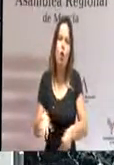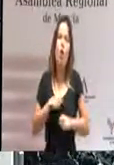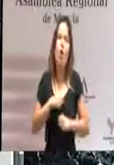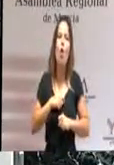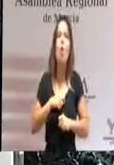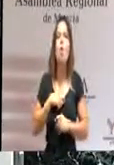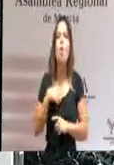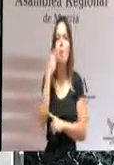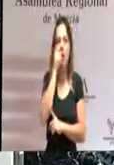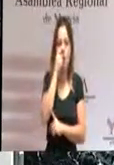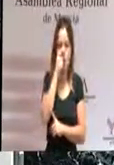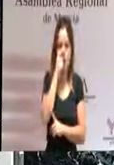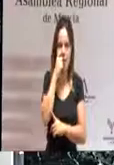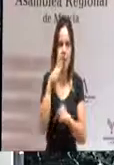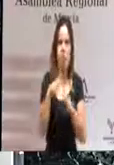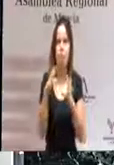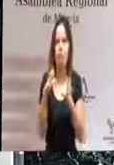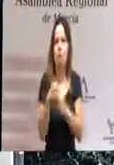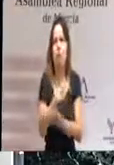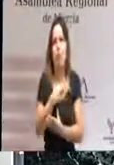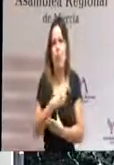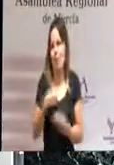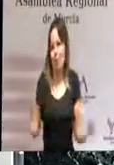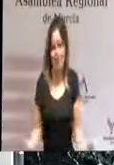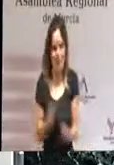la región de Murcia ha ido a mejor.